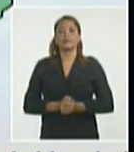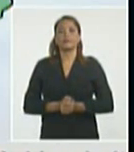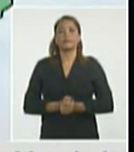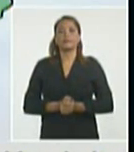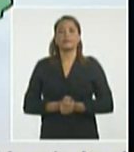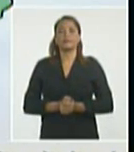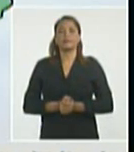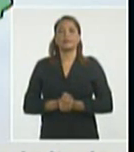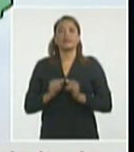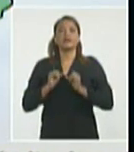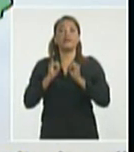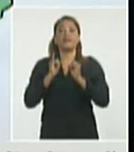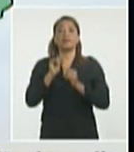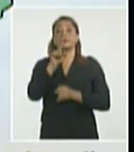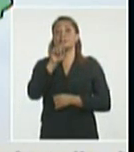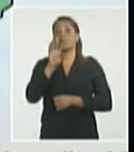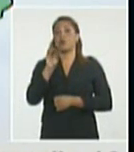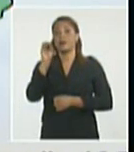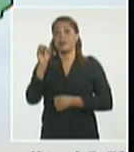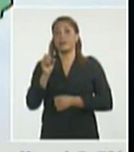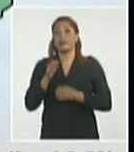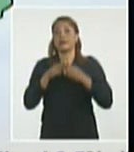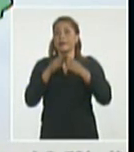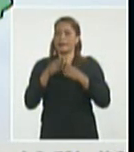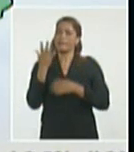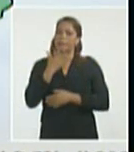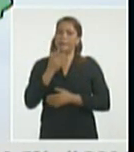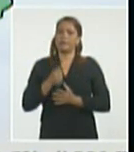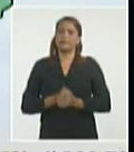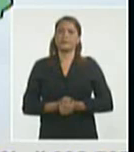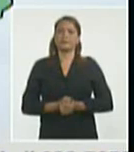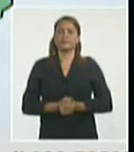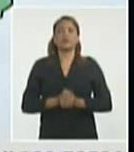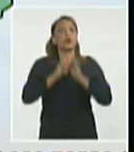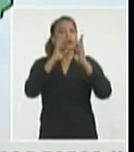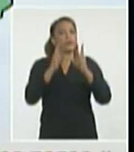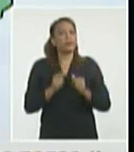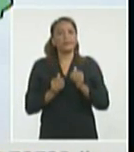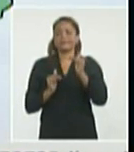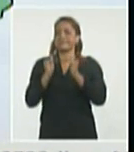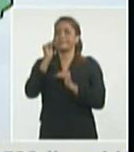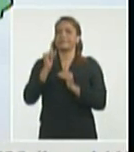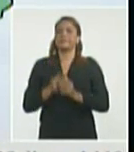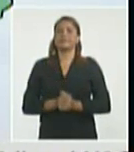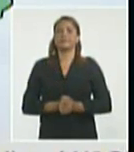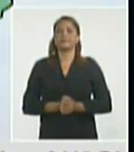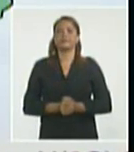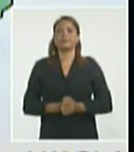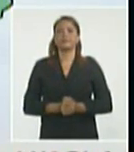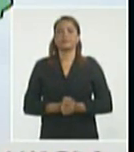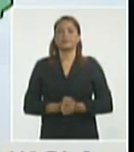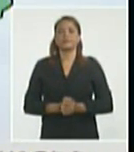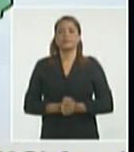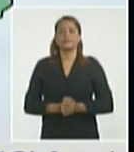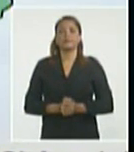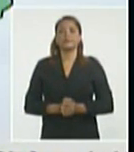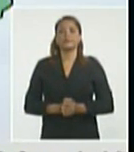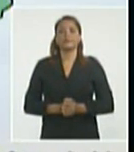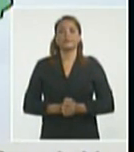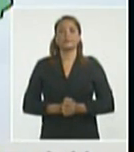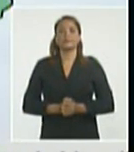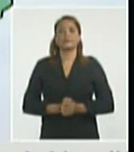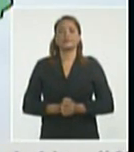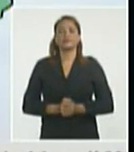ya 140 de Granma, son cifras también muy elevadas. Como ha sido característico en estos últimos